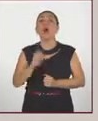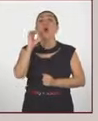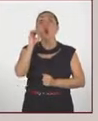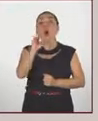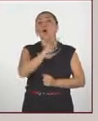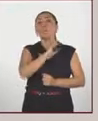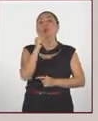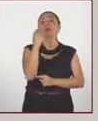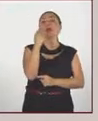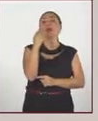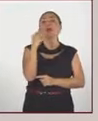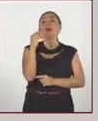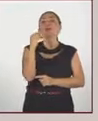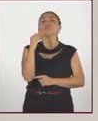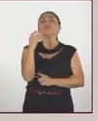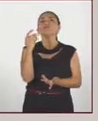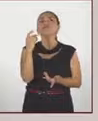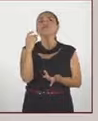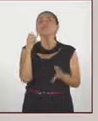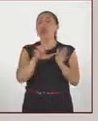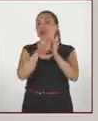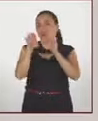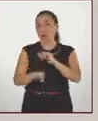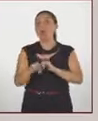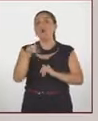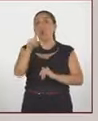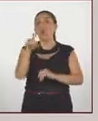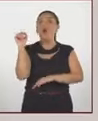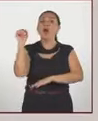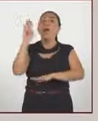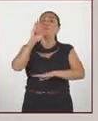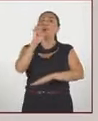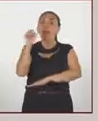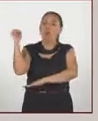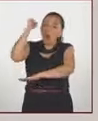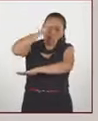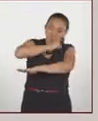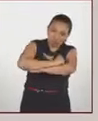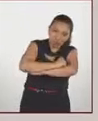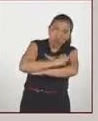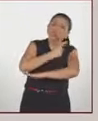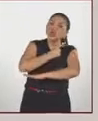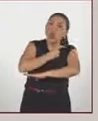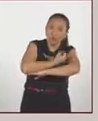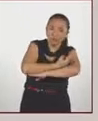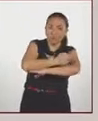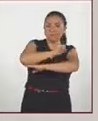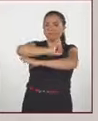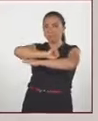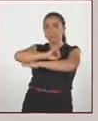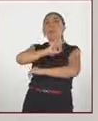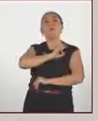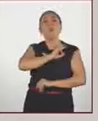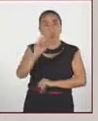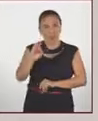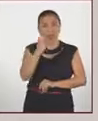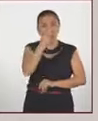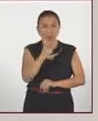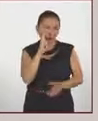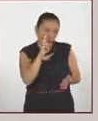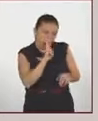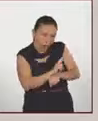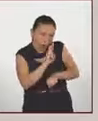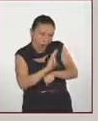de prono a supino, es decir, uno lo pone con la panza hacia abajo y el bebé pueda girarse. Todos estos nos van dando pautas. Hay